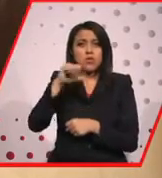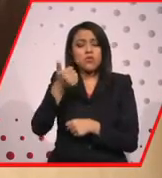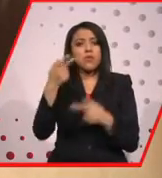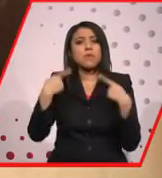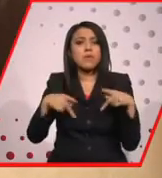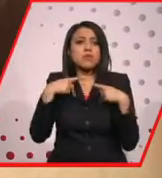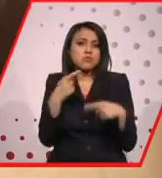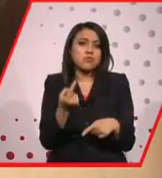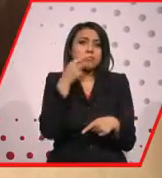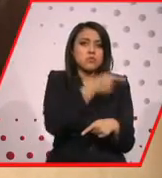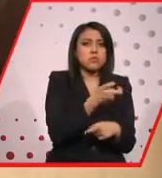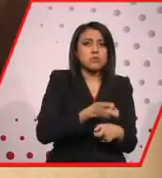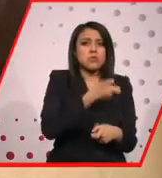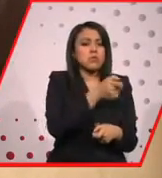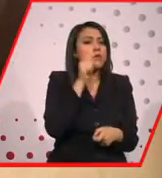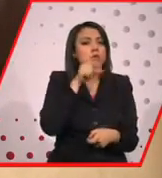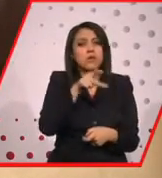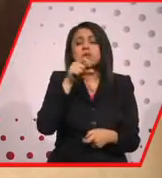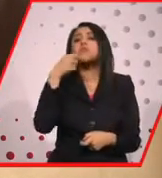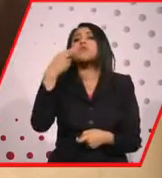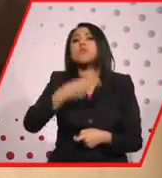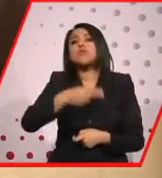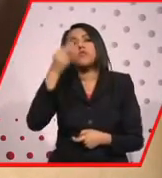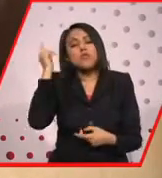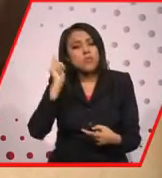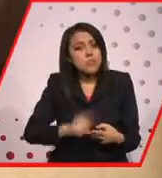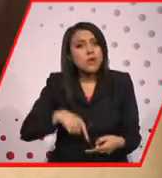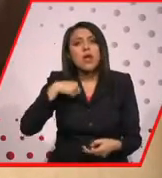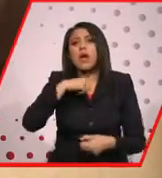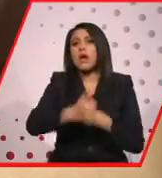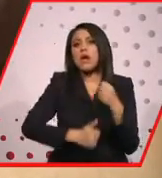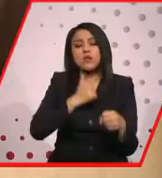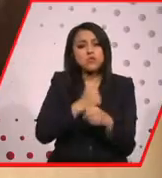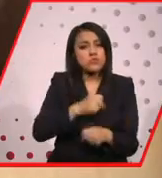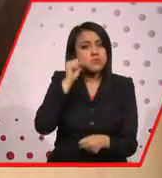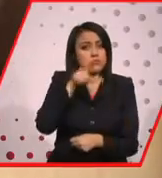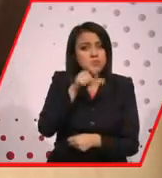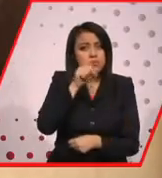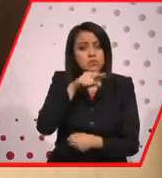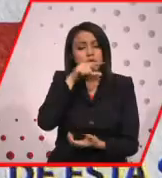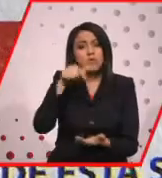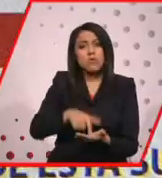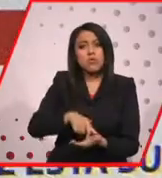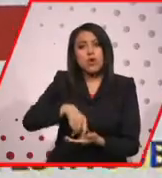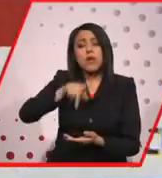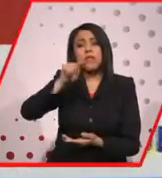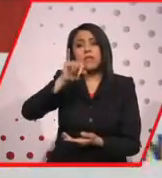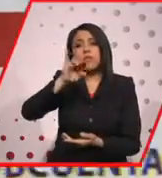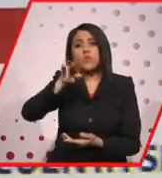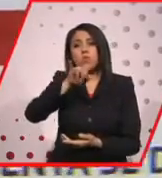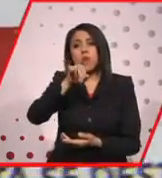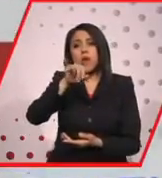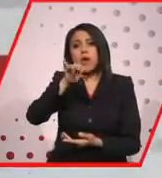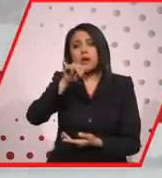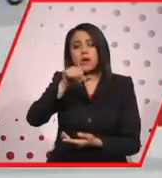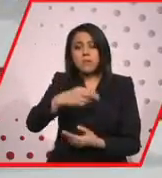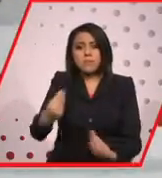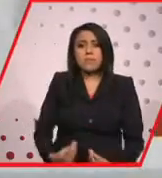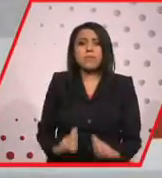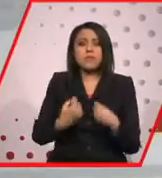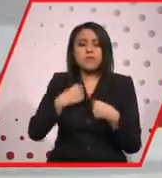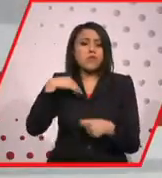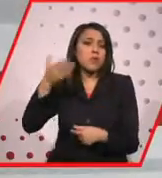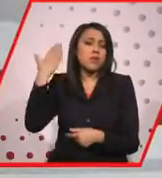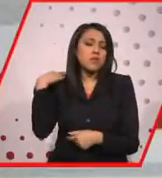otra persona que tiene mi mismo nombre, mi misma edad y que radica en Tijuana. Yo trabajaba en el Instituto Mexicano del